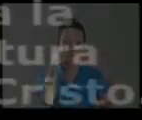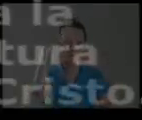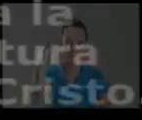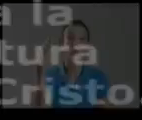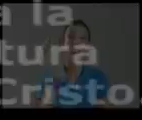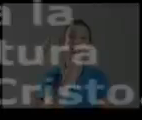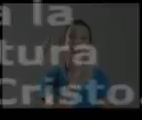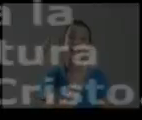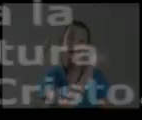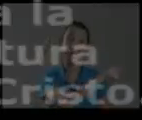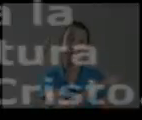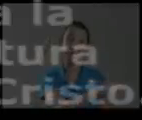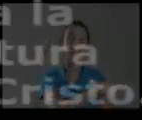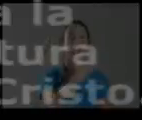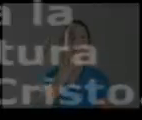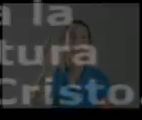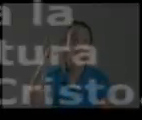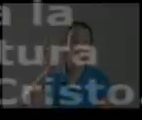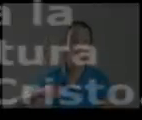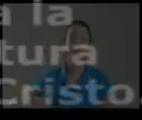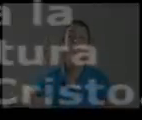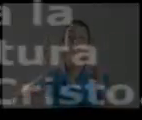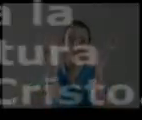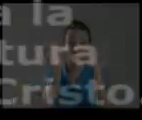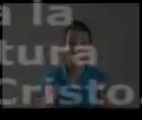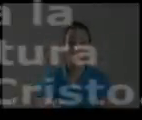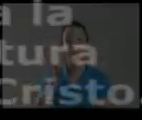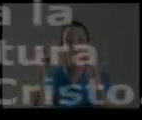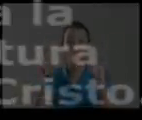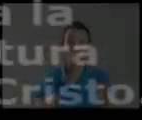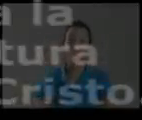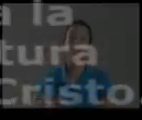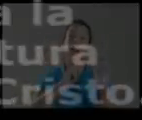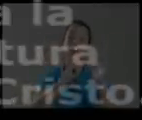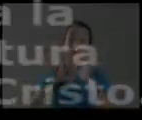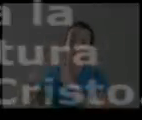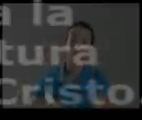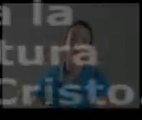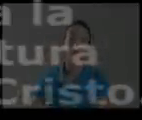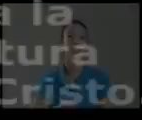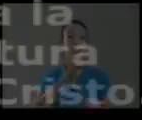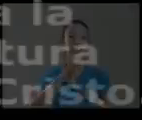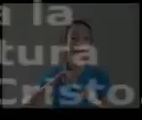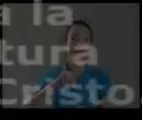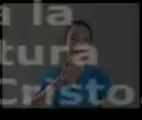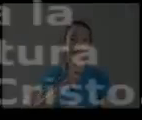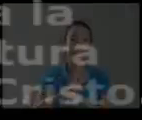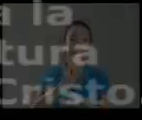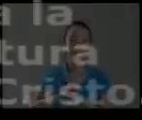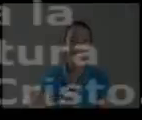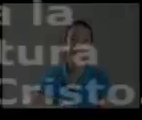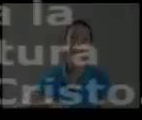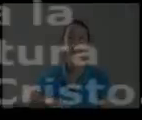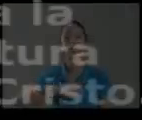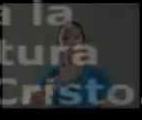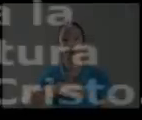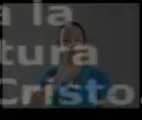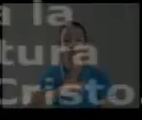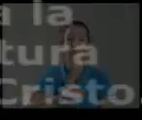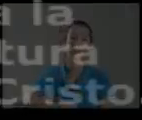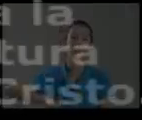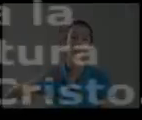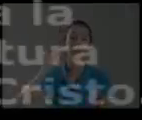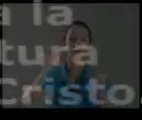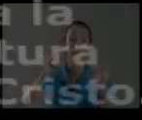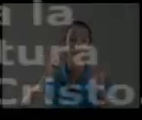pero quisiera yo que me explicaran este. ¿Por qué dice aquí, si en el verso 11 dice, Dios mismo constituyó a unos